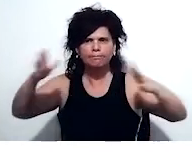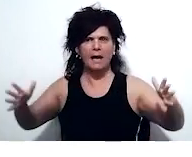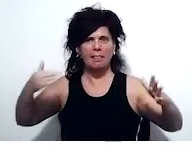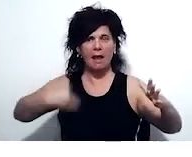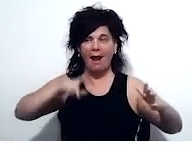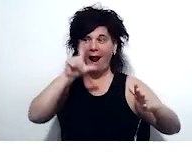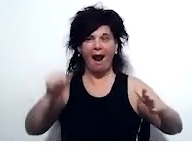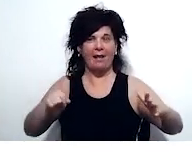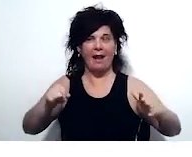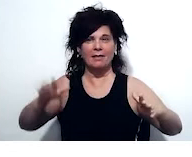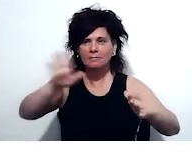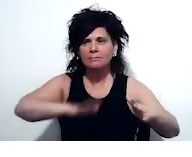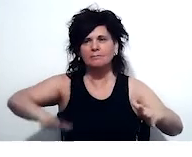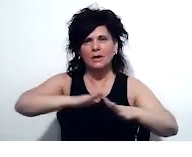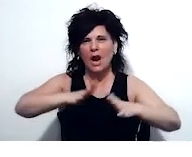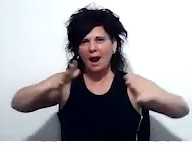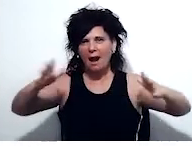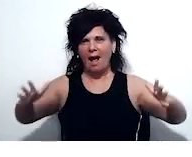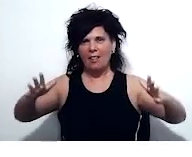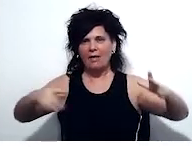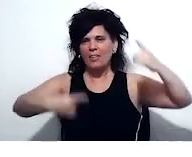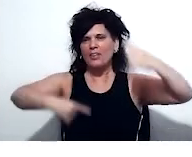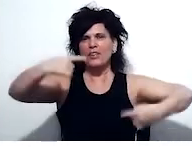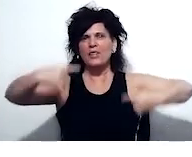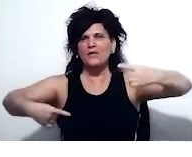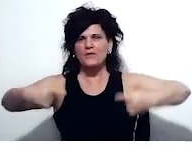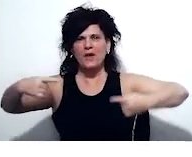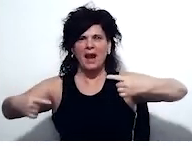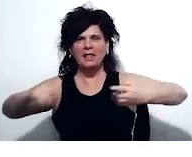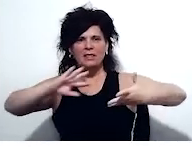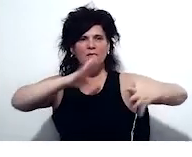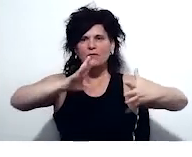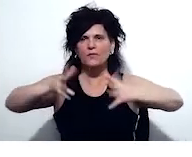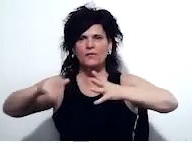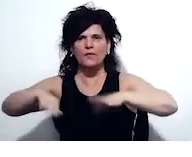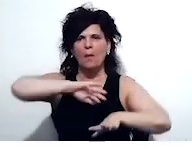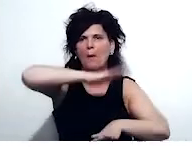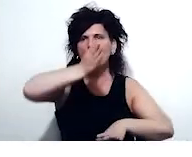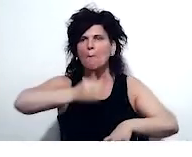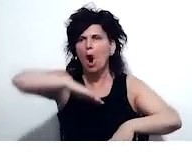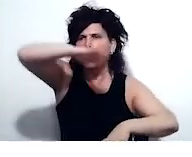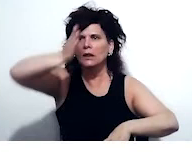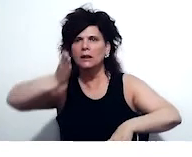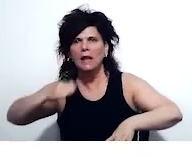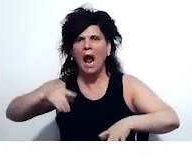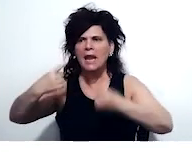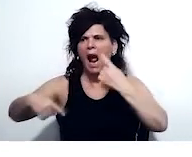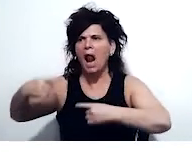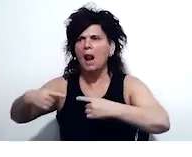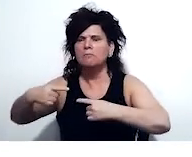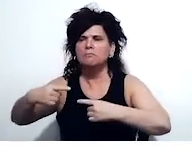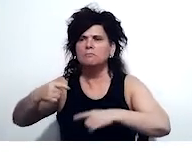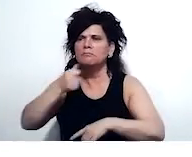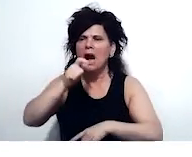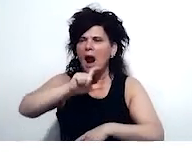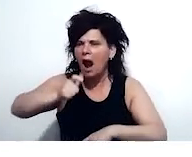Argentina es un país grande con diferencias importantes en su geografía. Hay zonas montañosas, hay zonas con muchos